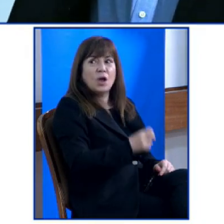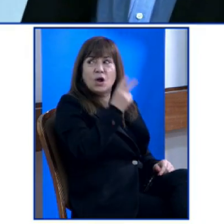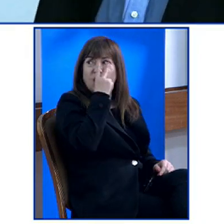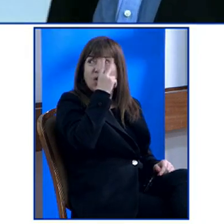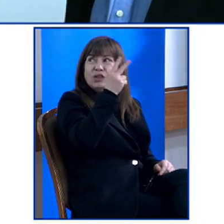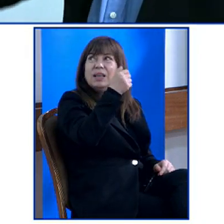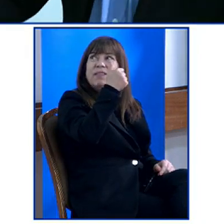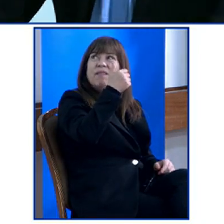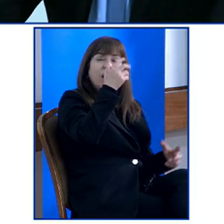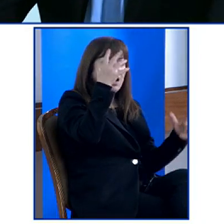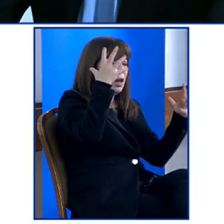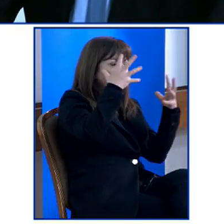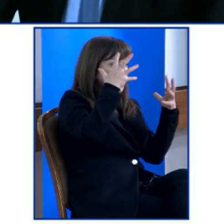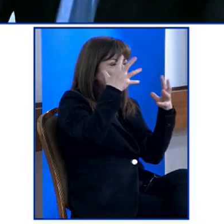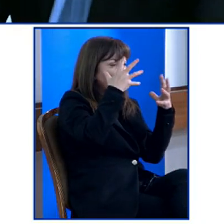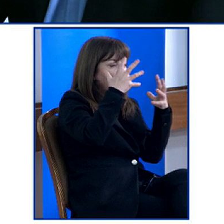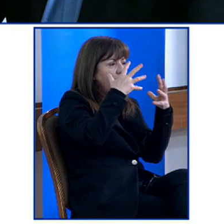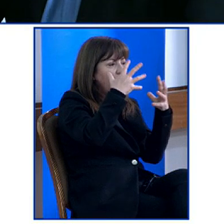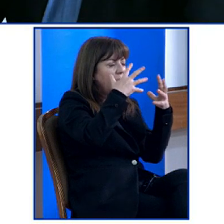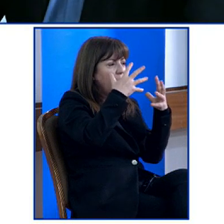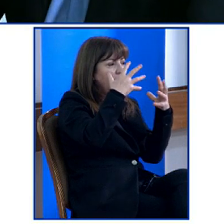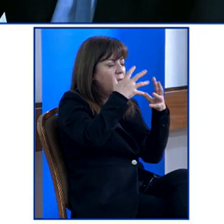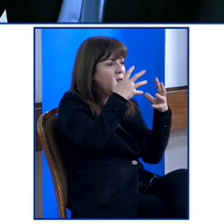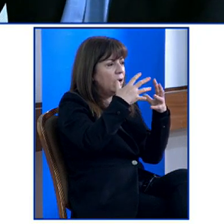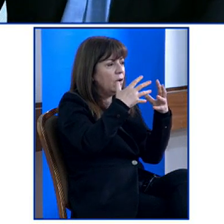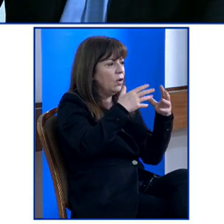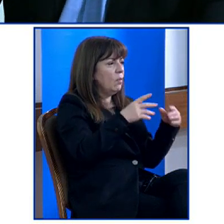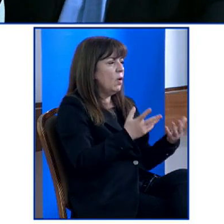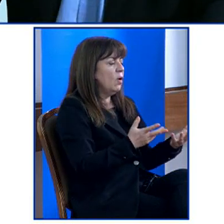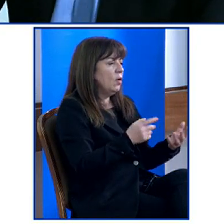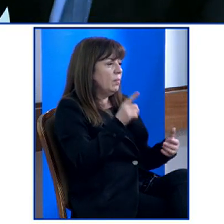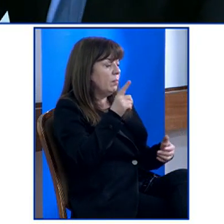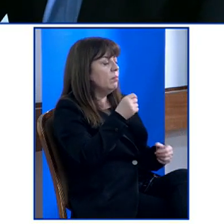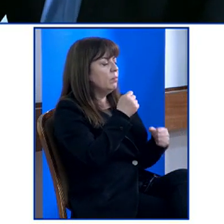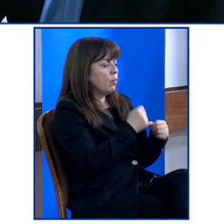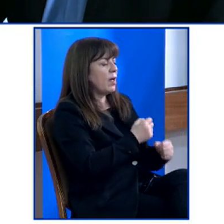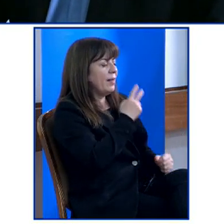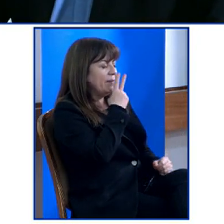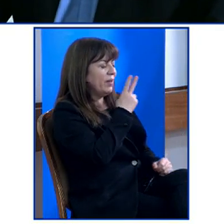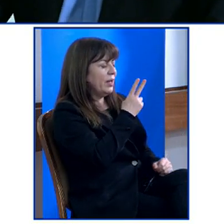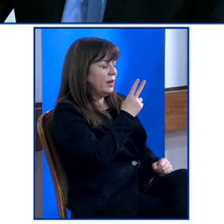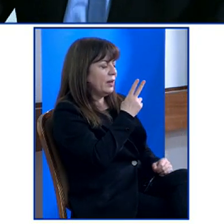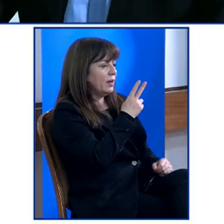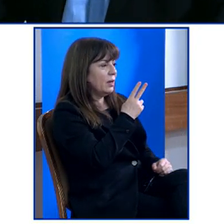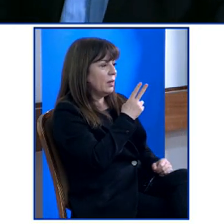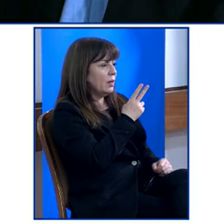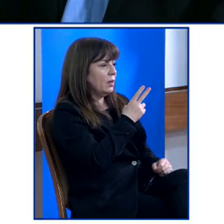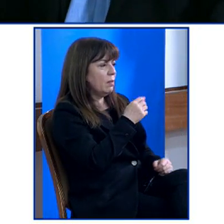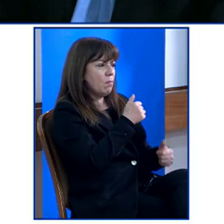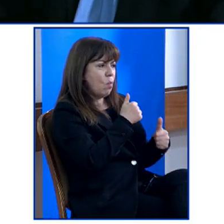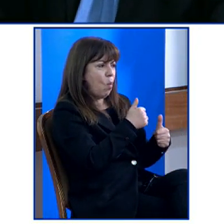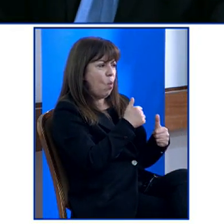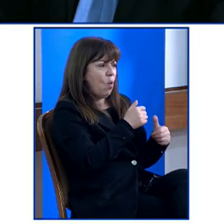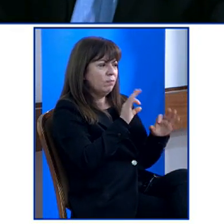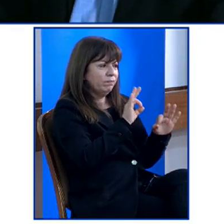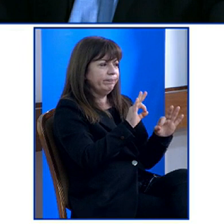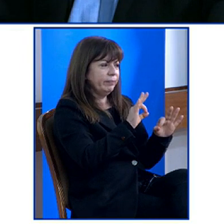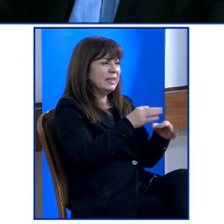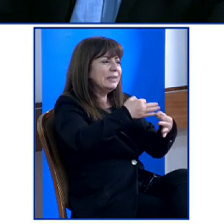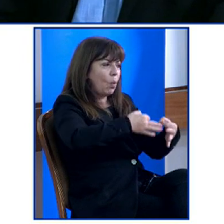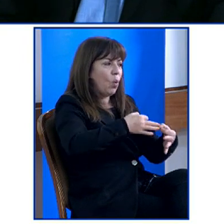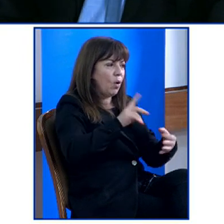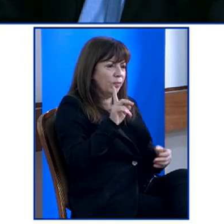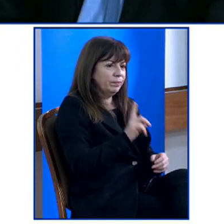sombreado, es el intervalo de confianza, pero pueden ver que es muy significativo.